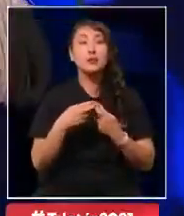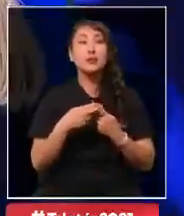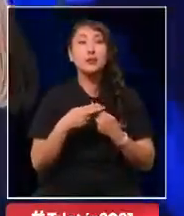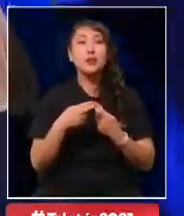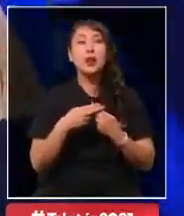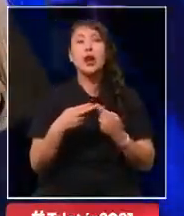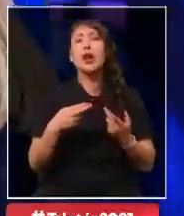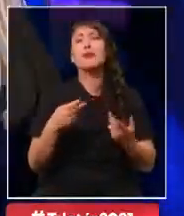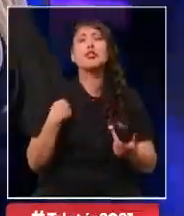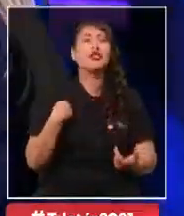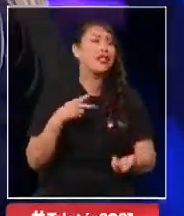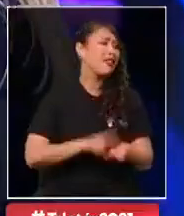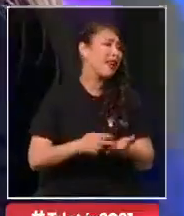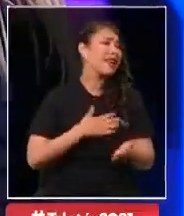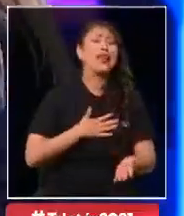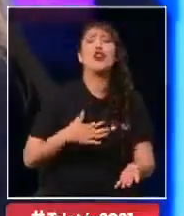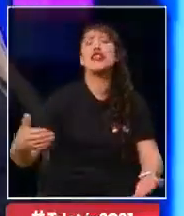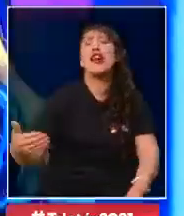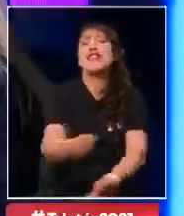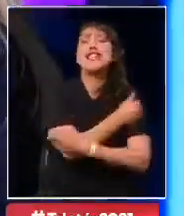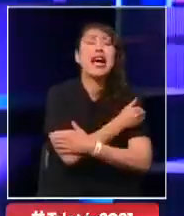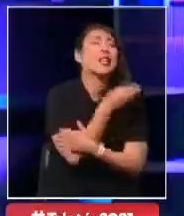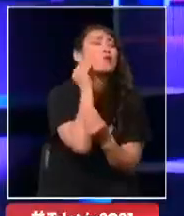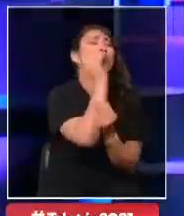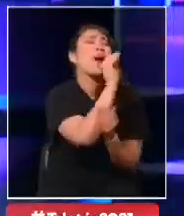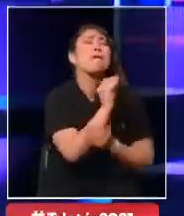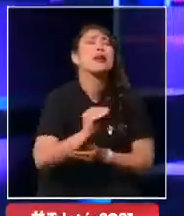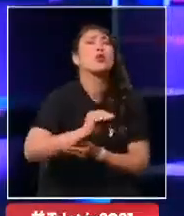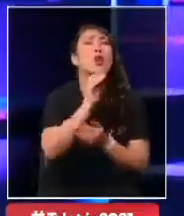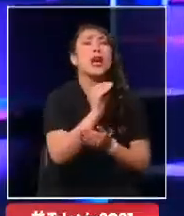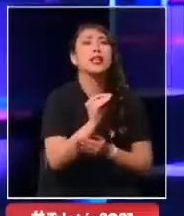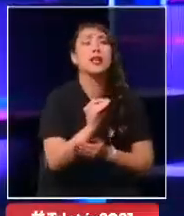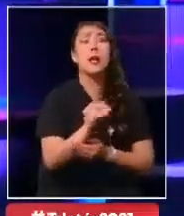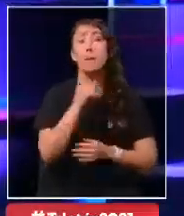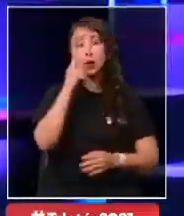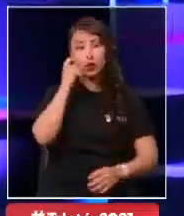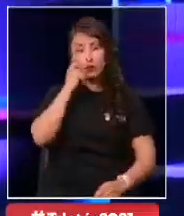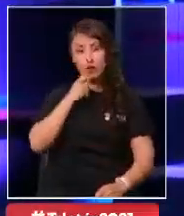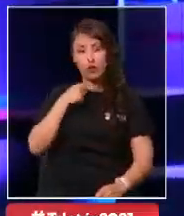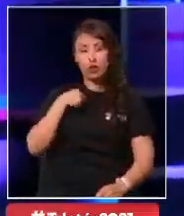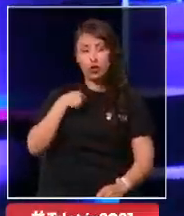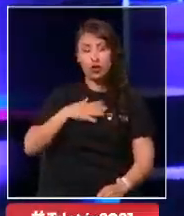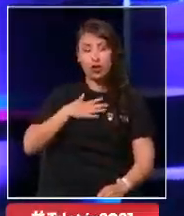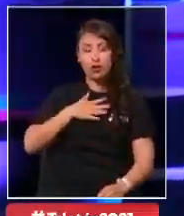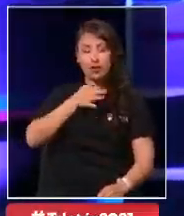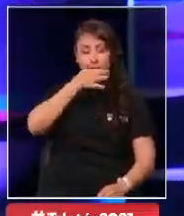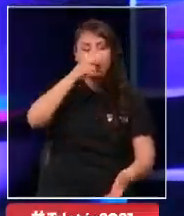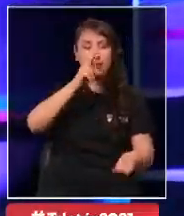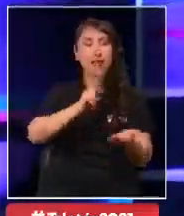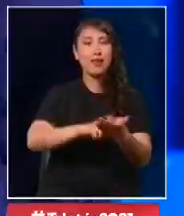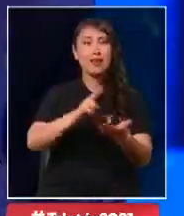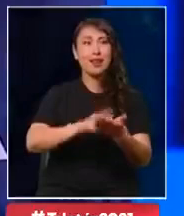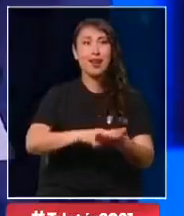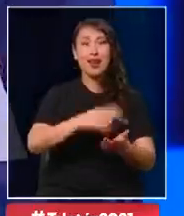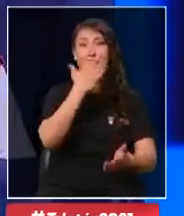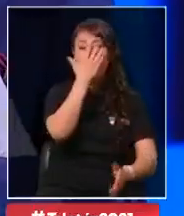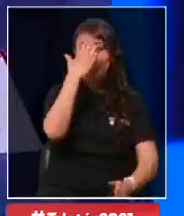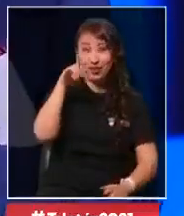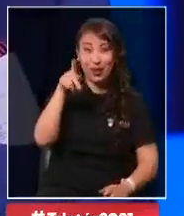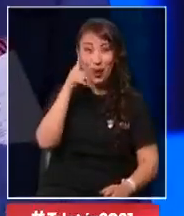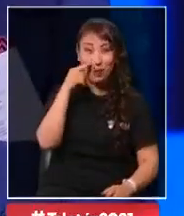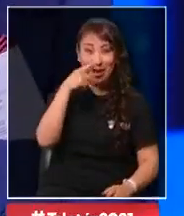Pero de besuquearte, yo quisiera decir algo en serio. No. Estefan